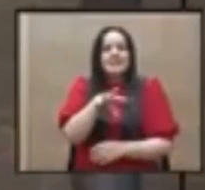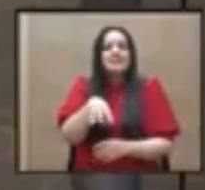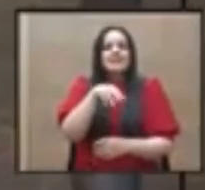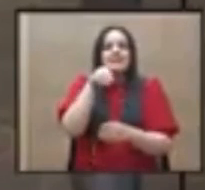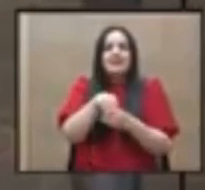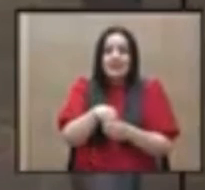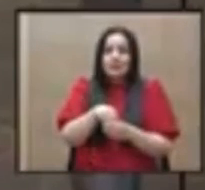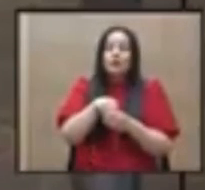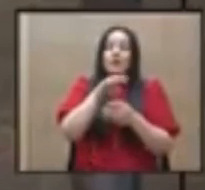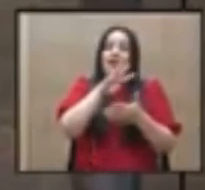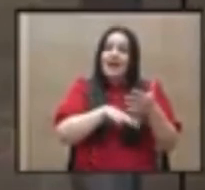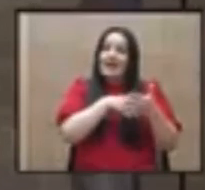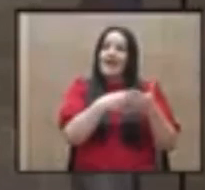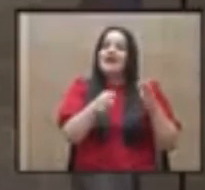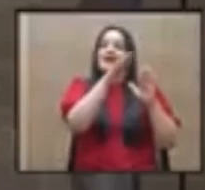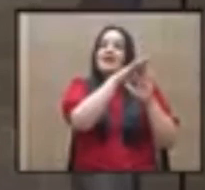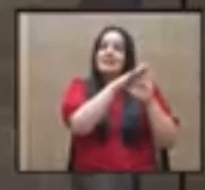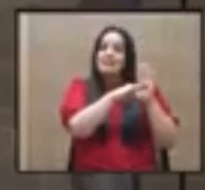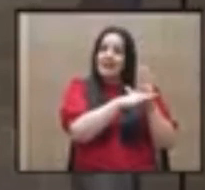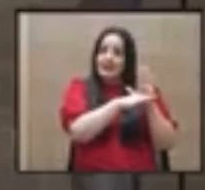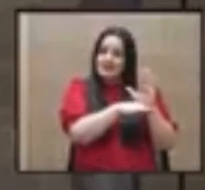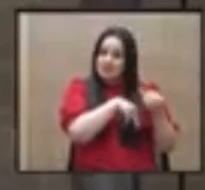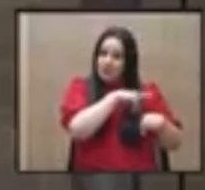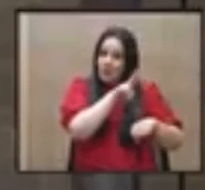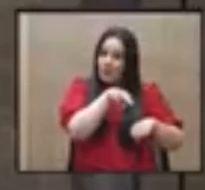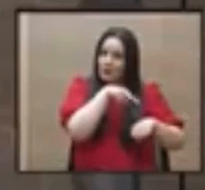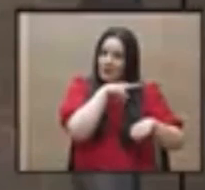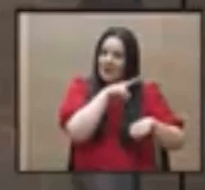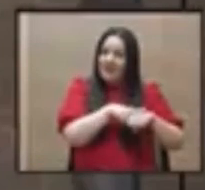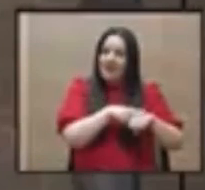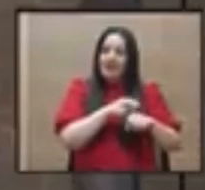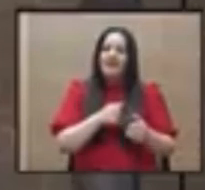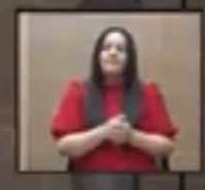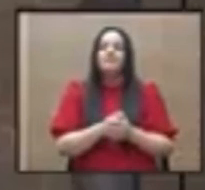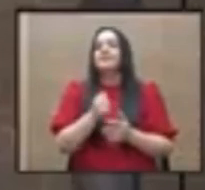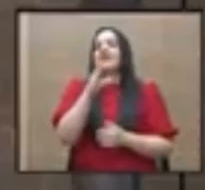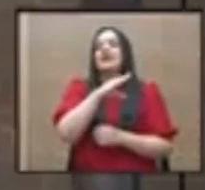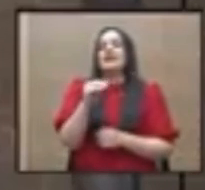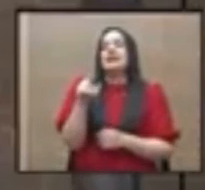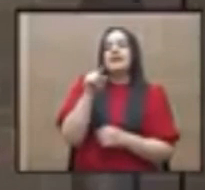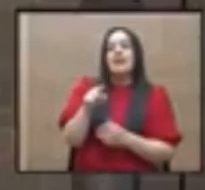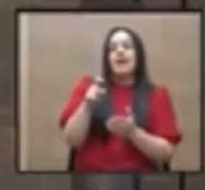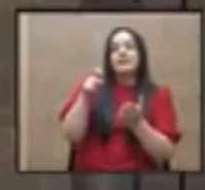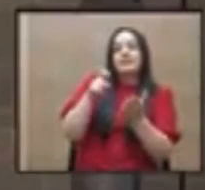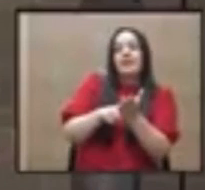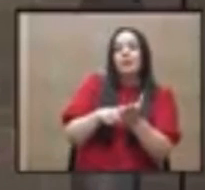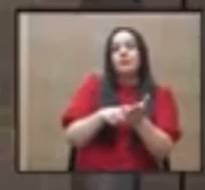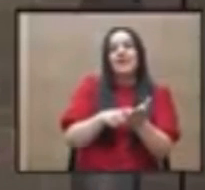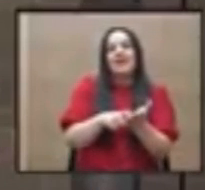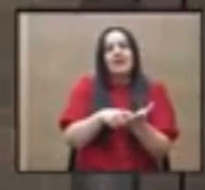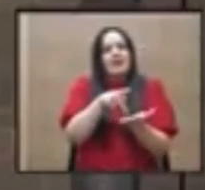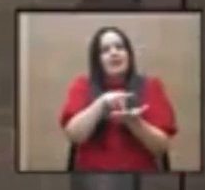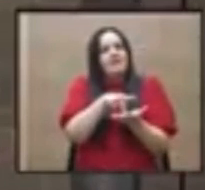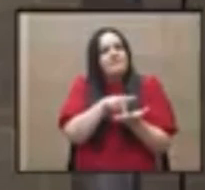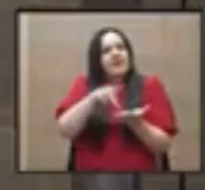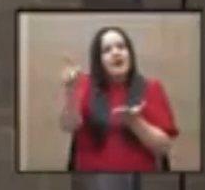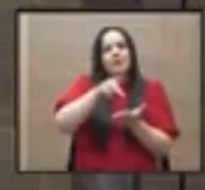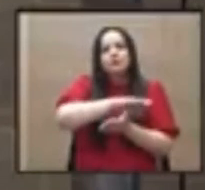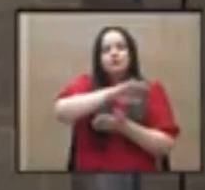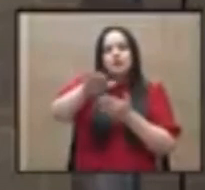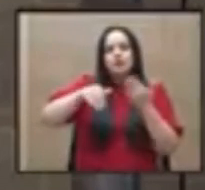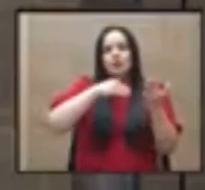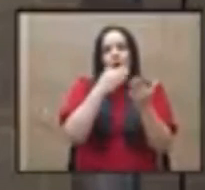la agenda nacional. La deuda la pagamos todos. Si